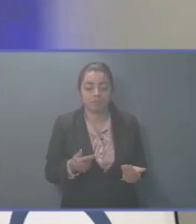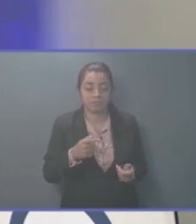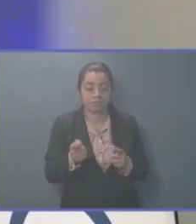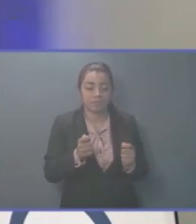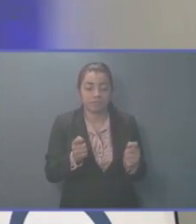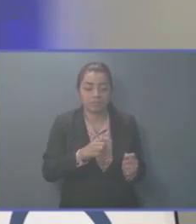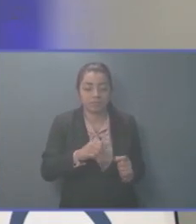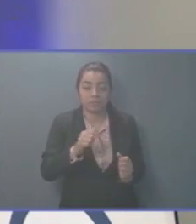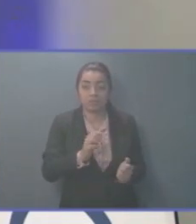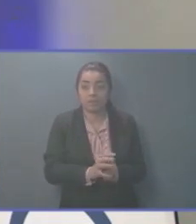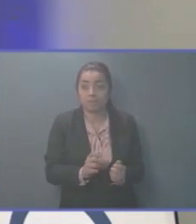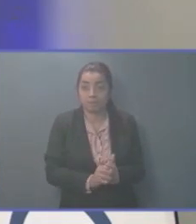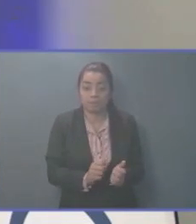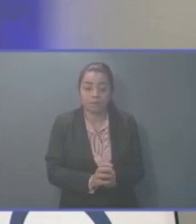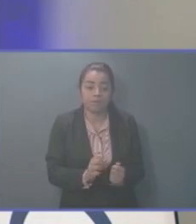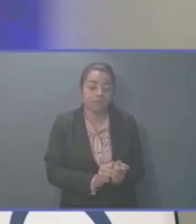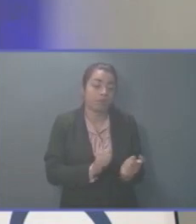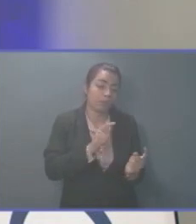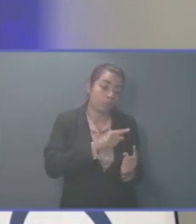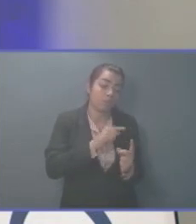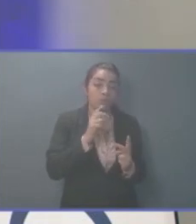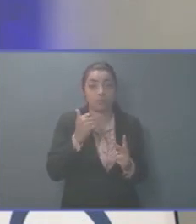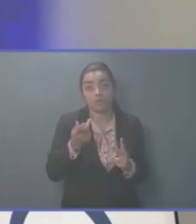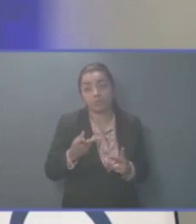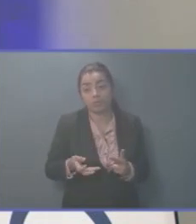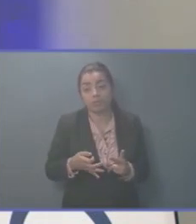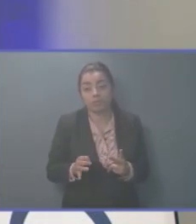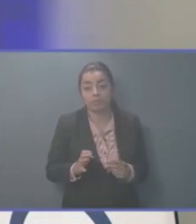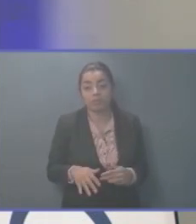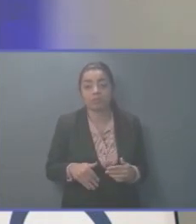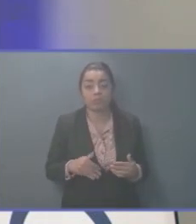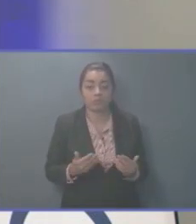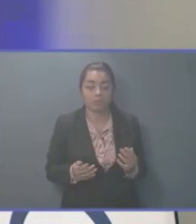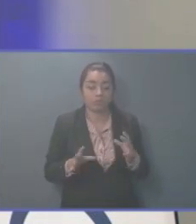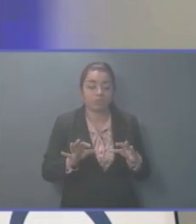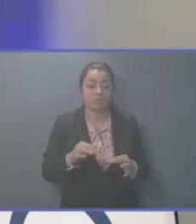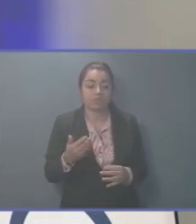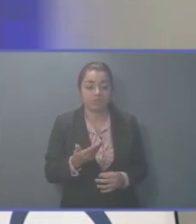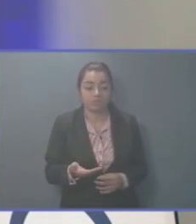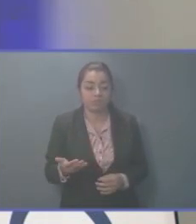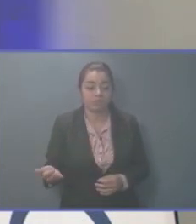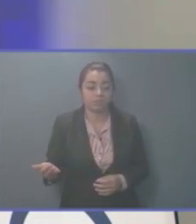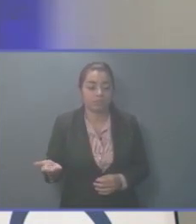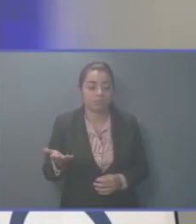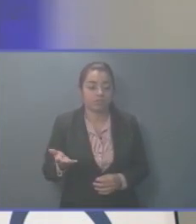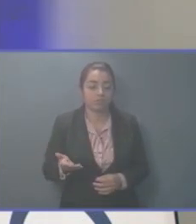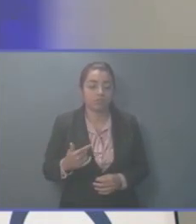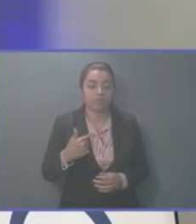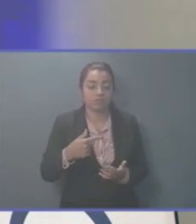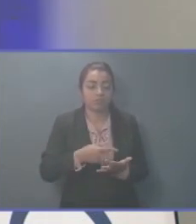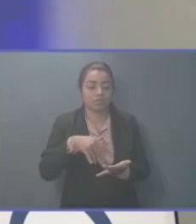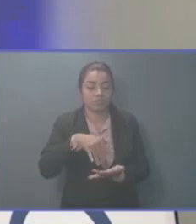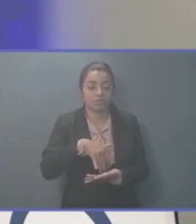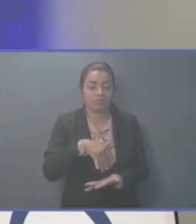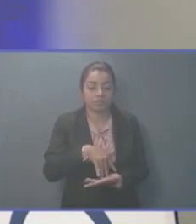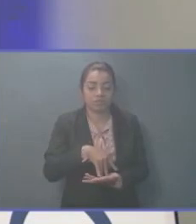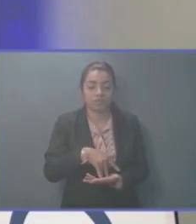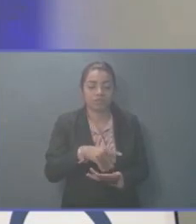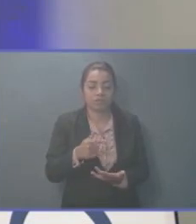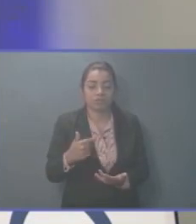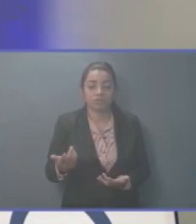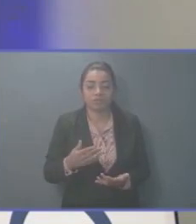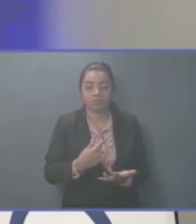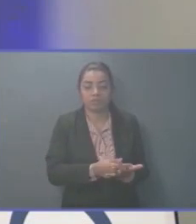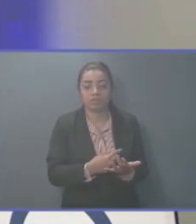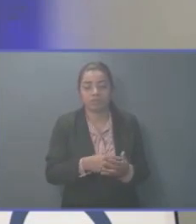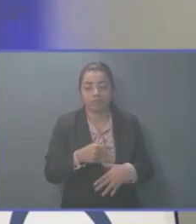manejo de la crisis de una u otra forma, o por qué dejaron de hacer algunas cosas, etcétera, y la población está en la expectativa. Yo creo